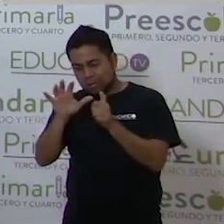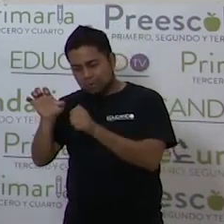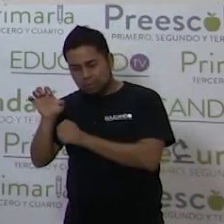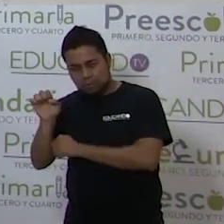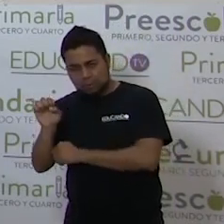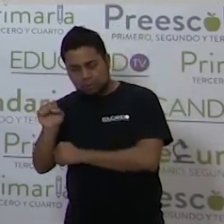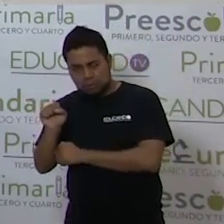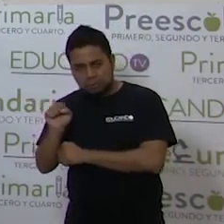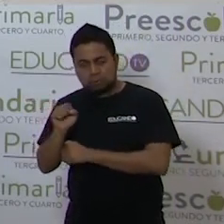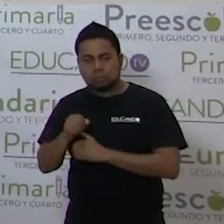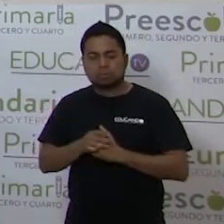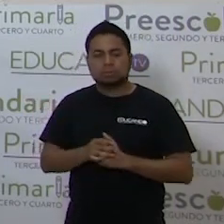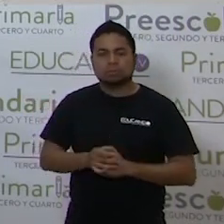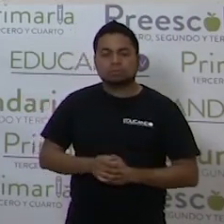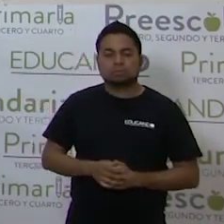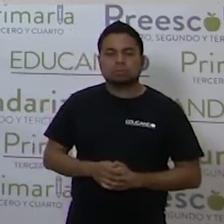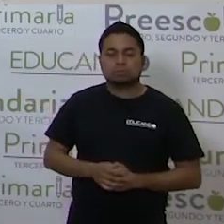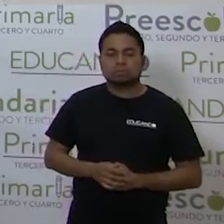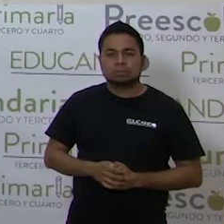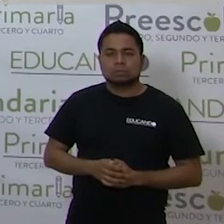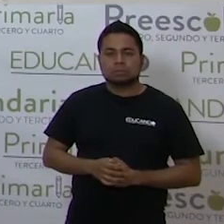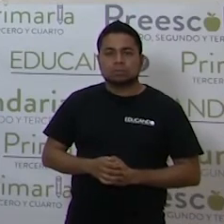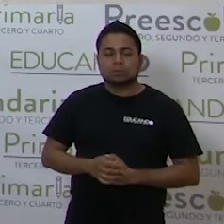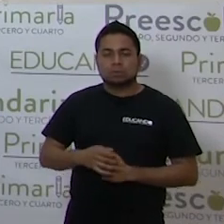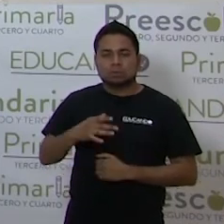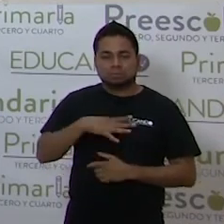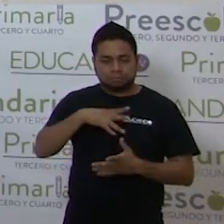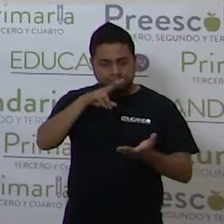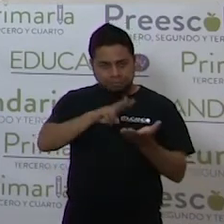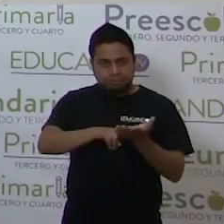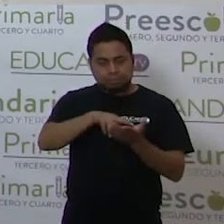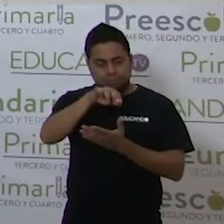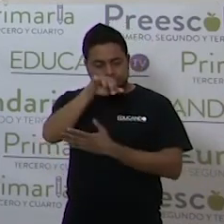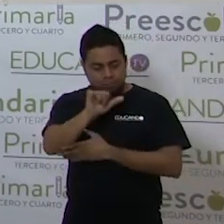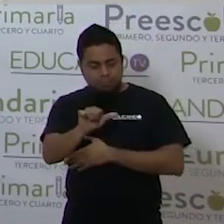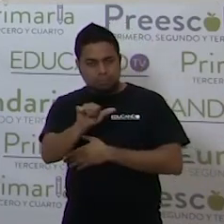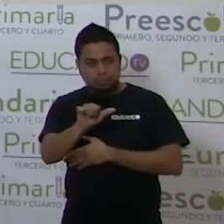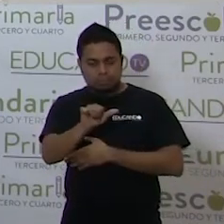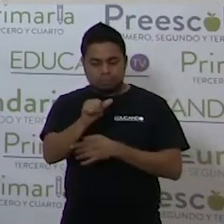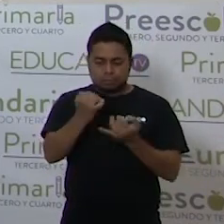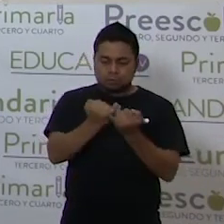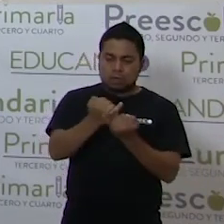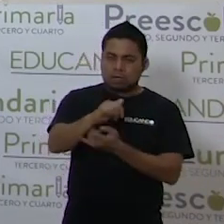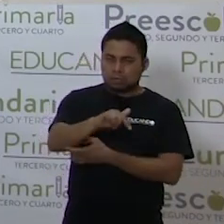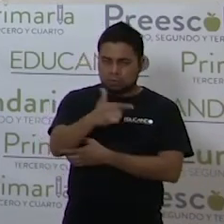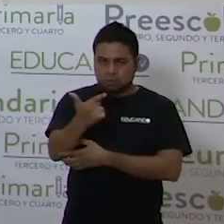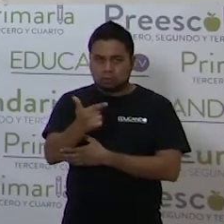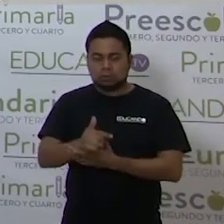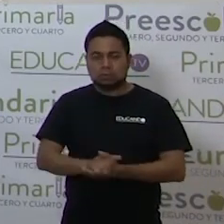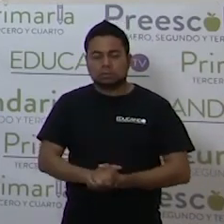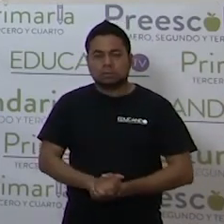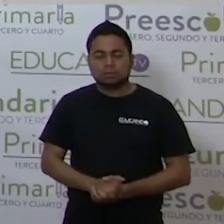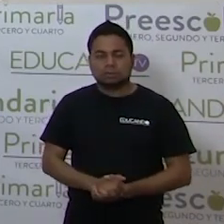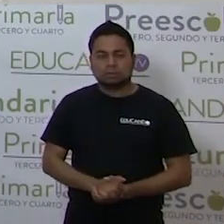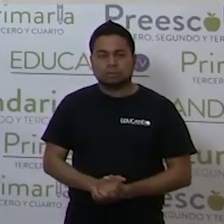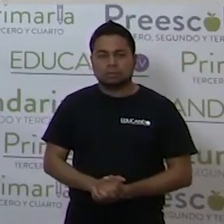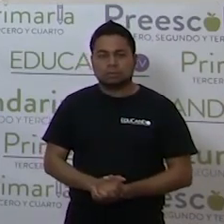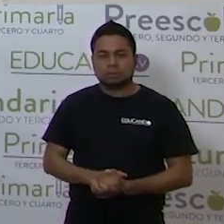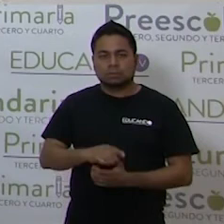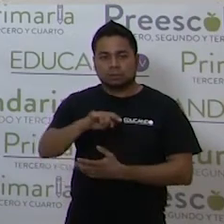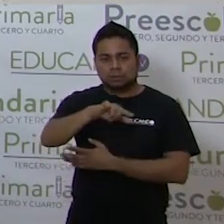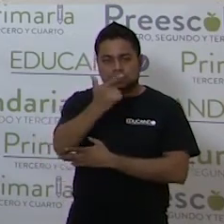tenemos entonces que nuestro valor de edad serían 12 12